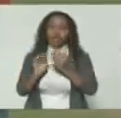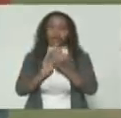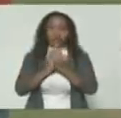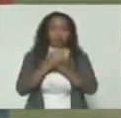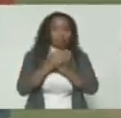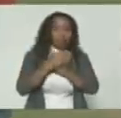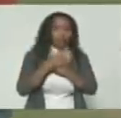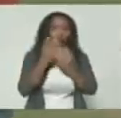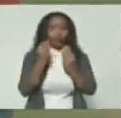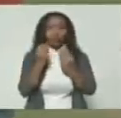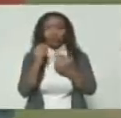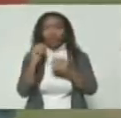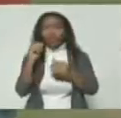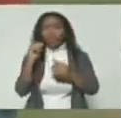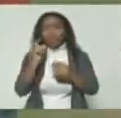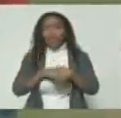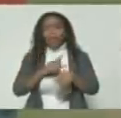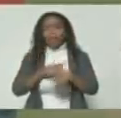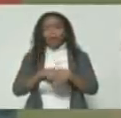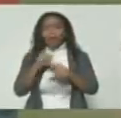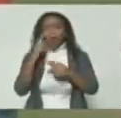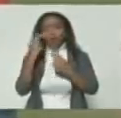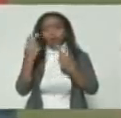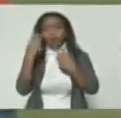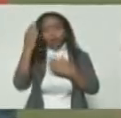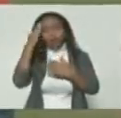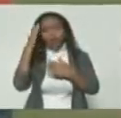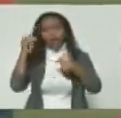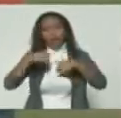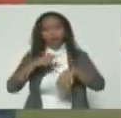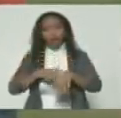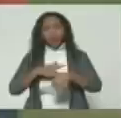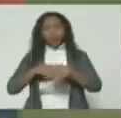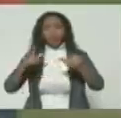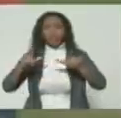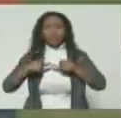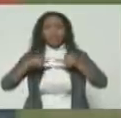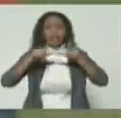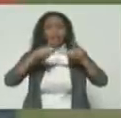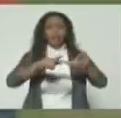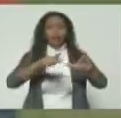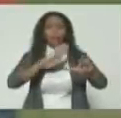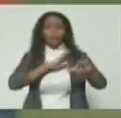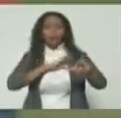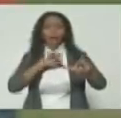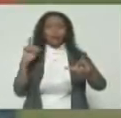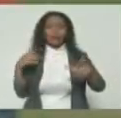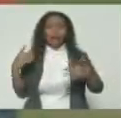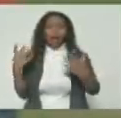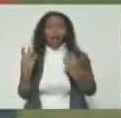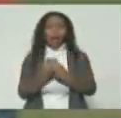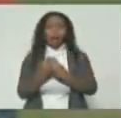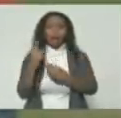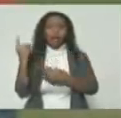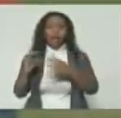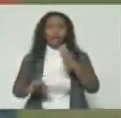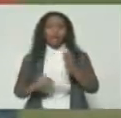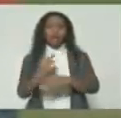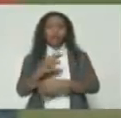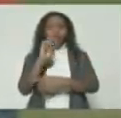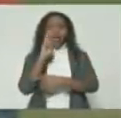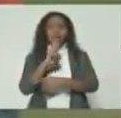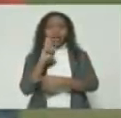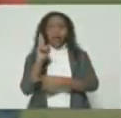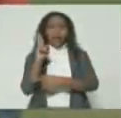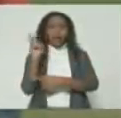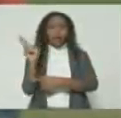En este momento estamos entregando la certificación de finca productiva a este compañero del Fundo Las 3R. Este